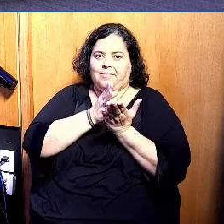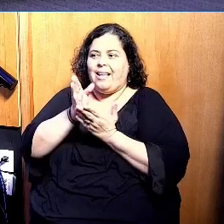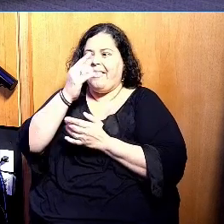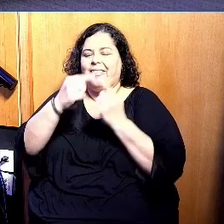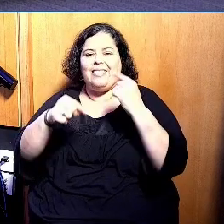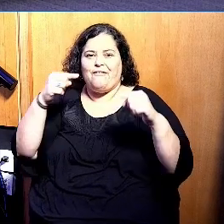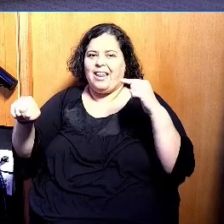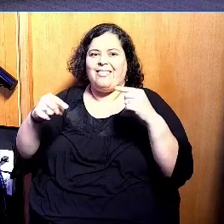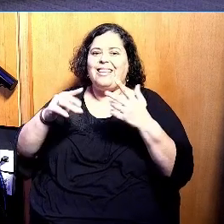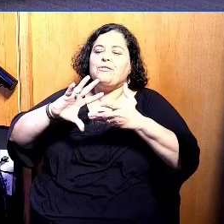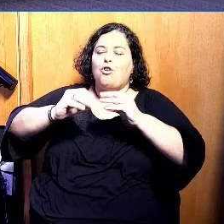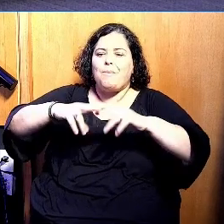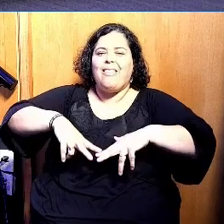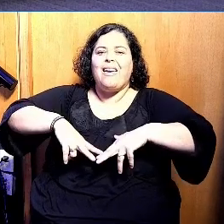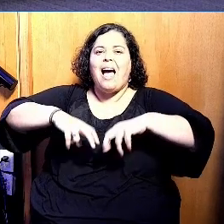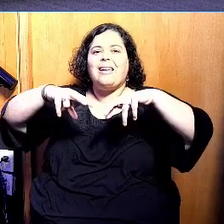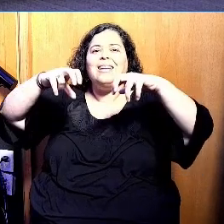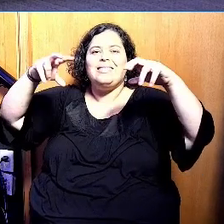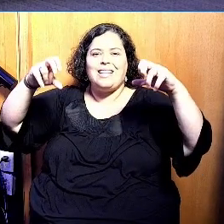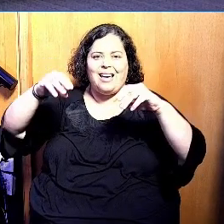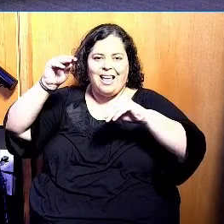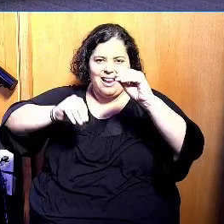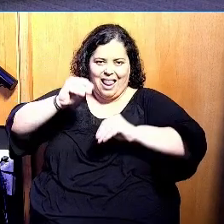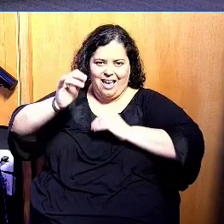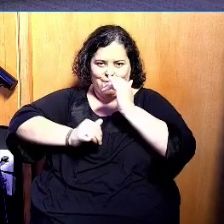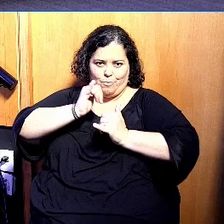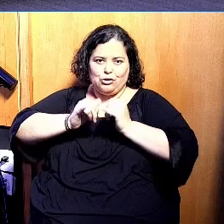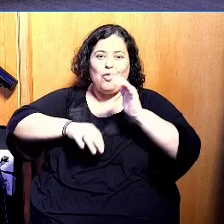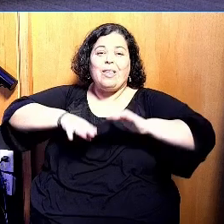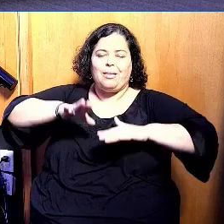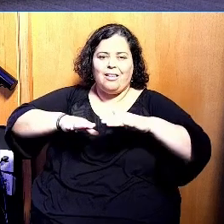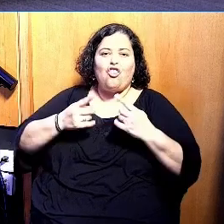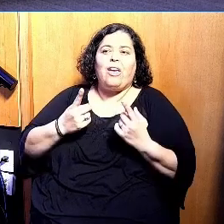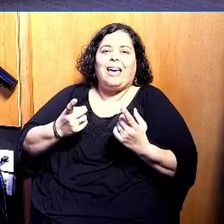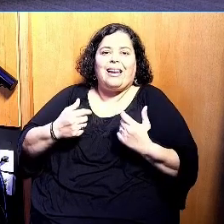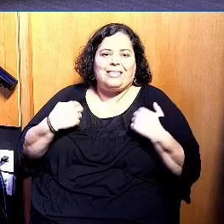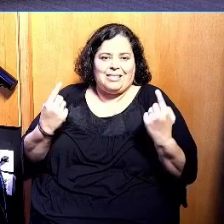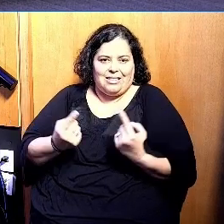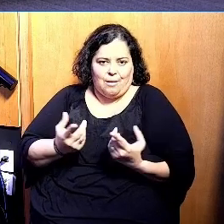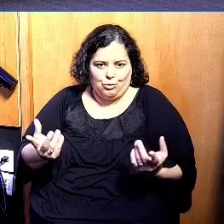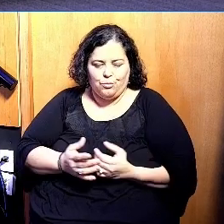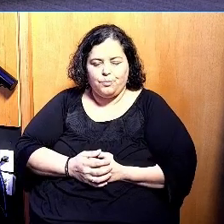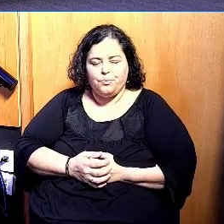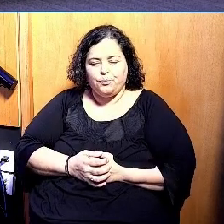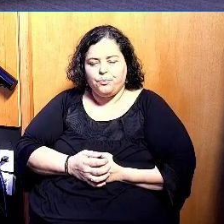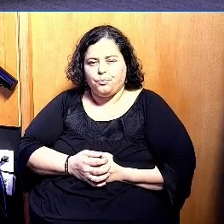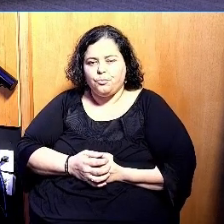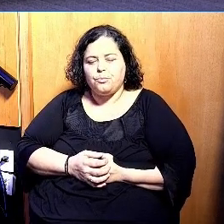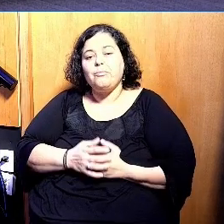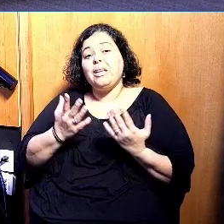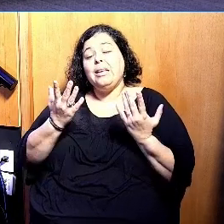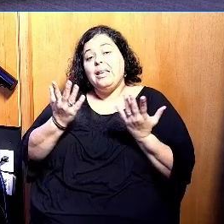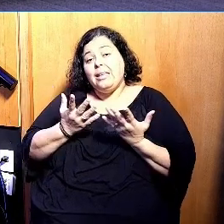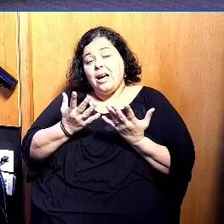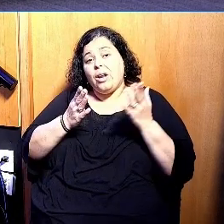diferentes análisis de datos en función de las necesidades que tenemos, ¿no? Pero acá, bueno, no me voy a detener mucho más en esto. Y ahora voy